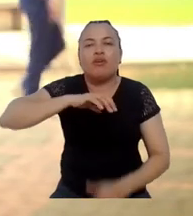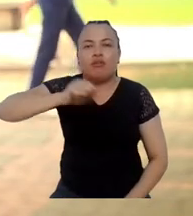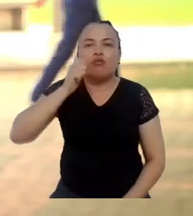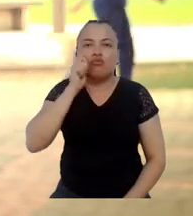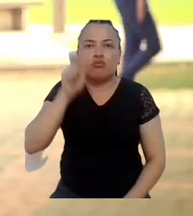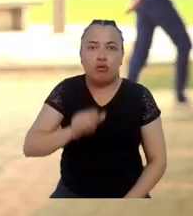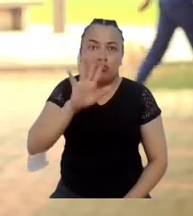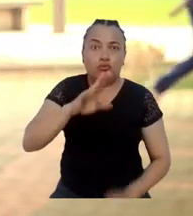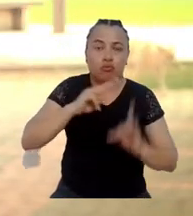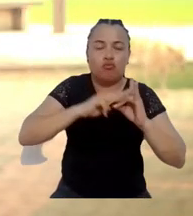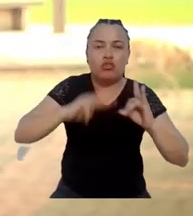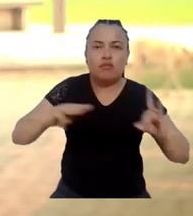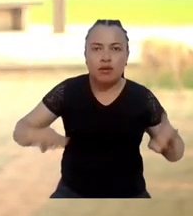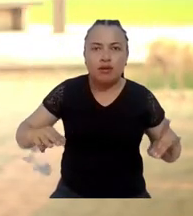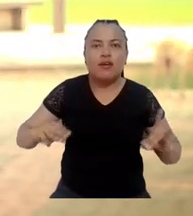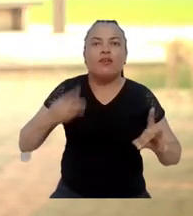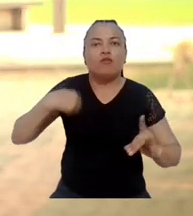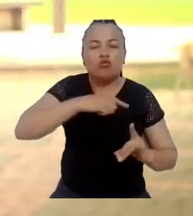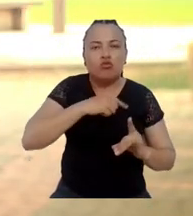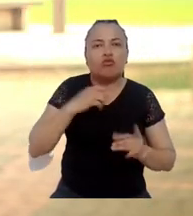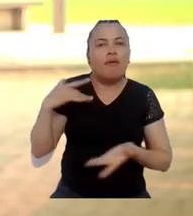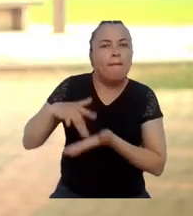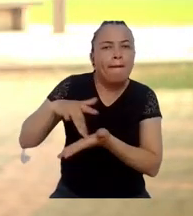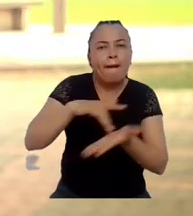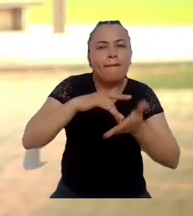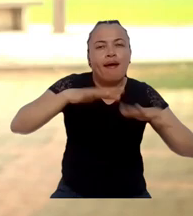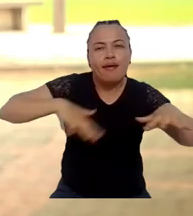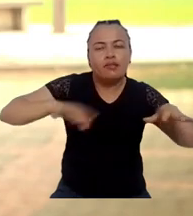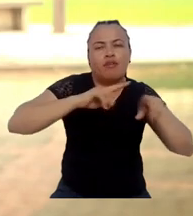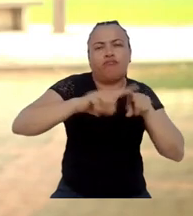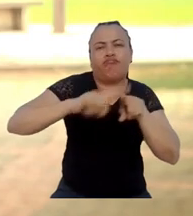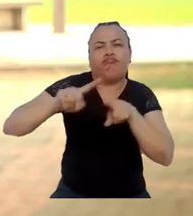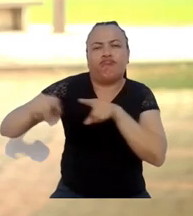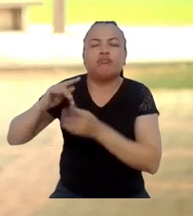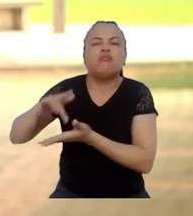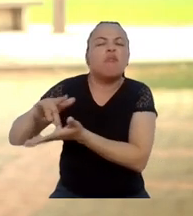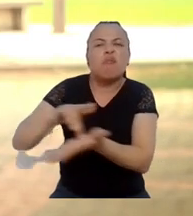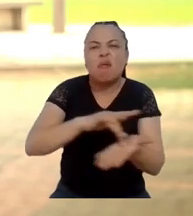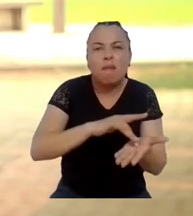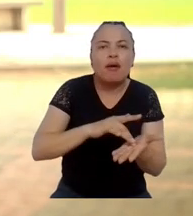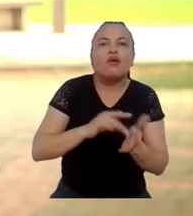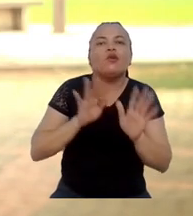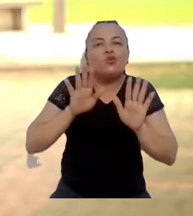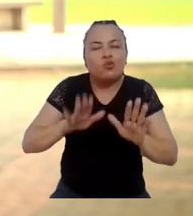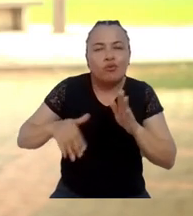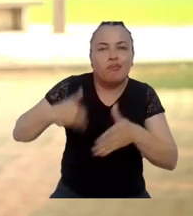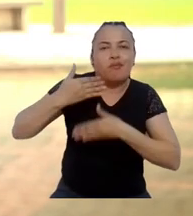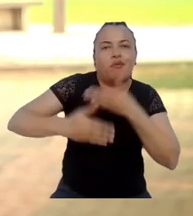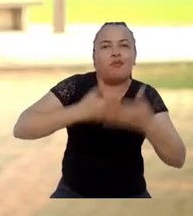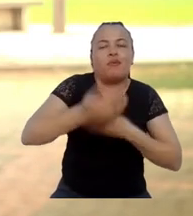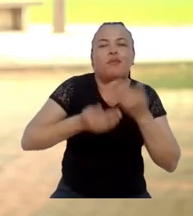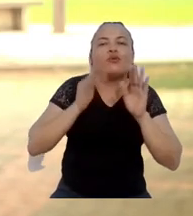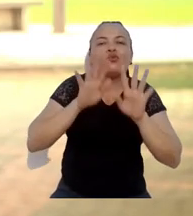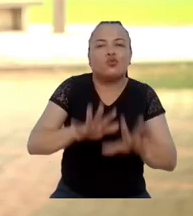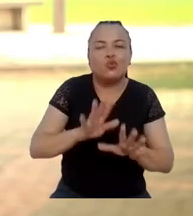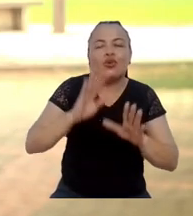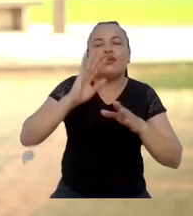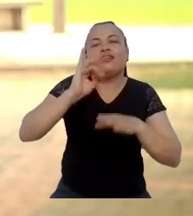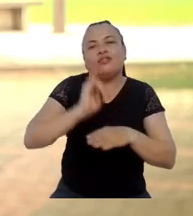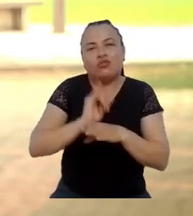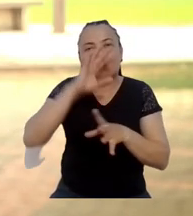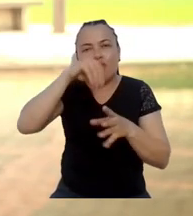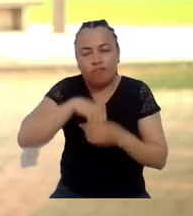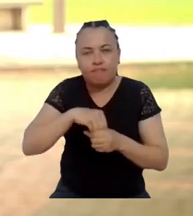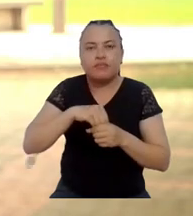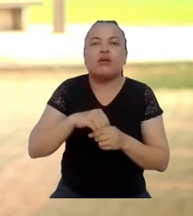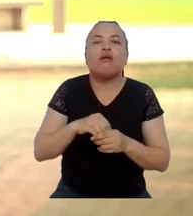Universidad de Magdalena hemos estado presentes en los diferentes espacios que se han venido desarrollando dentro de la institución